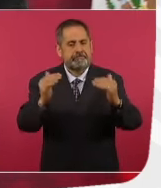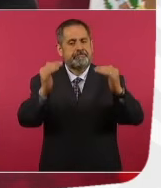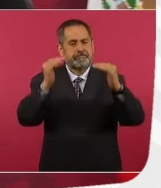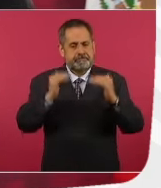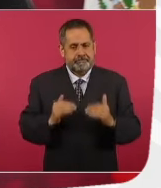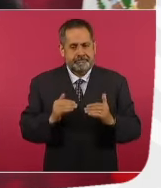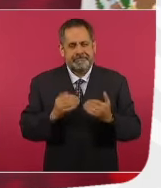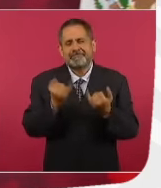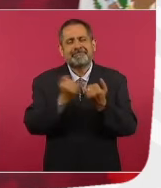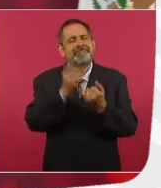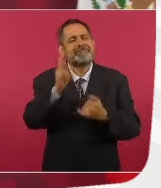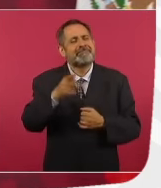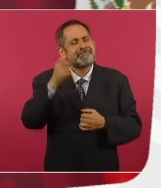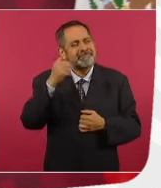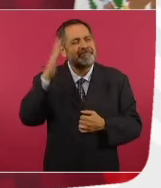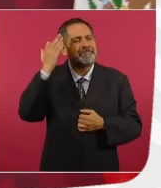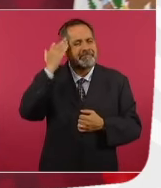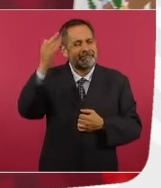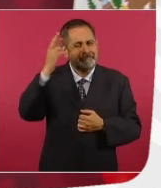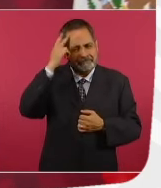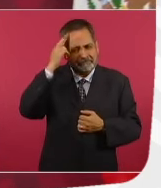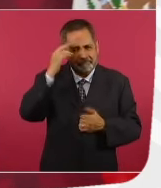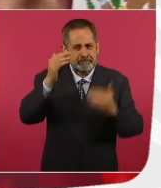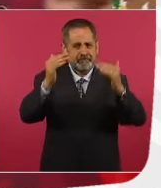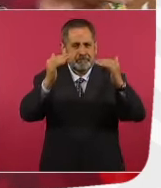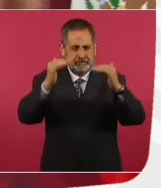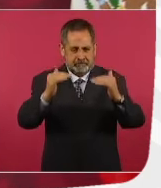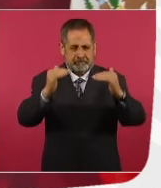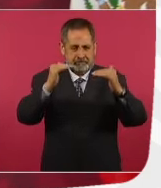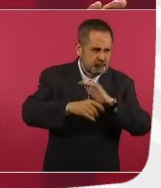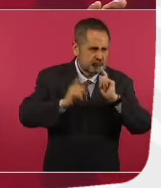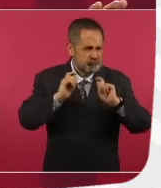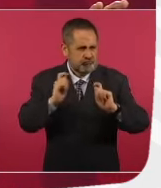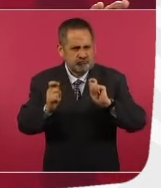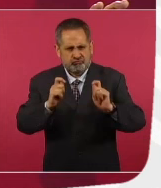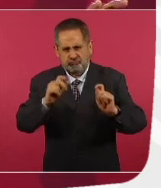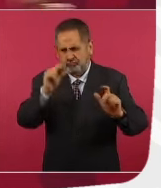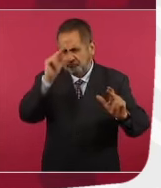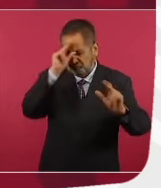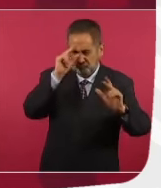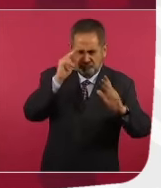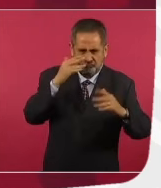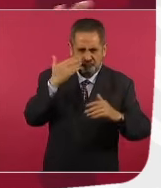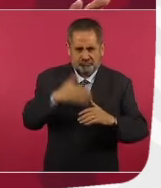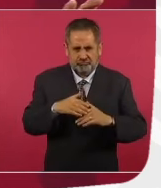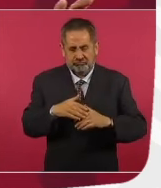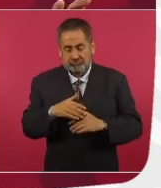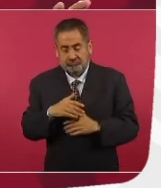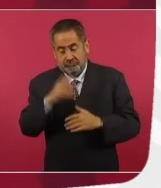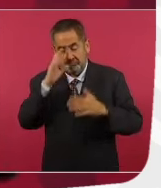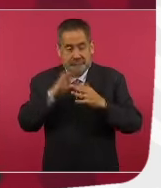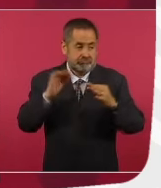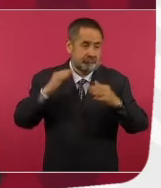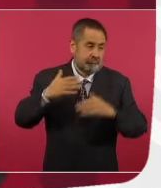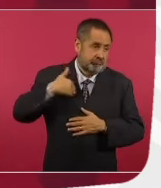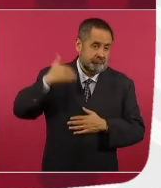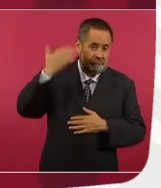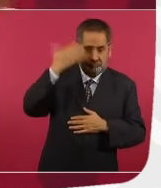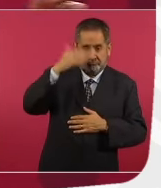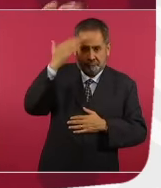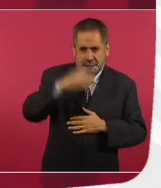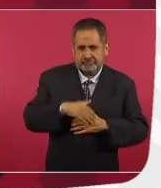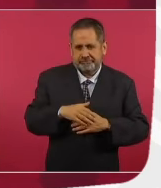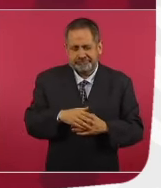como en el Porfiriato están los científicos son intelectuales orgánicos